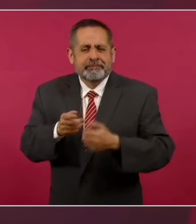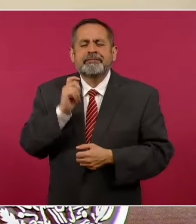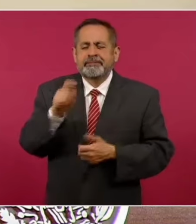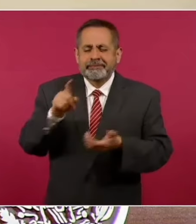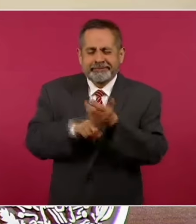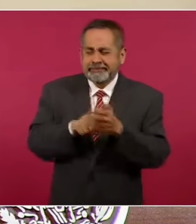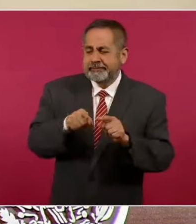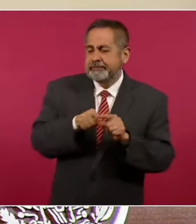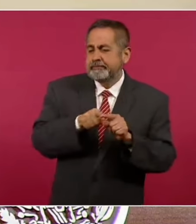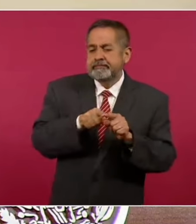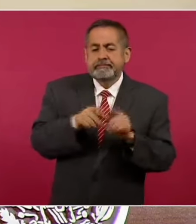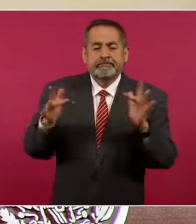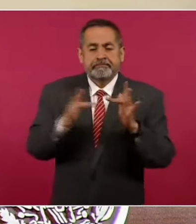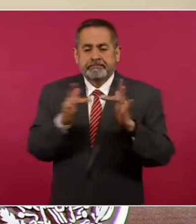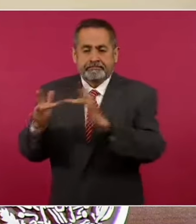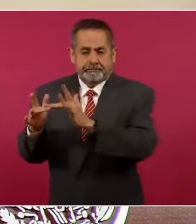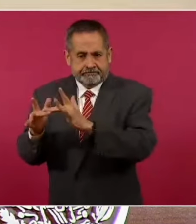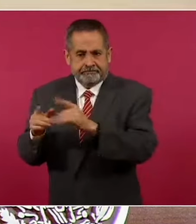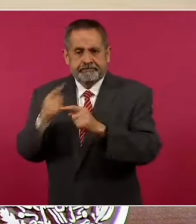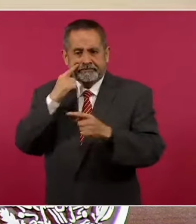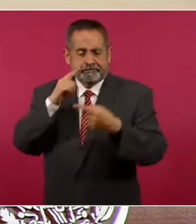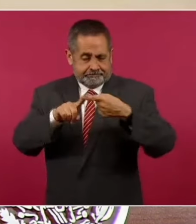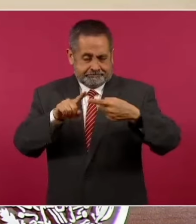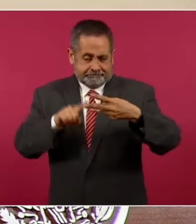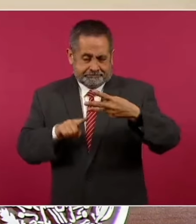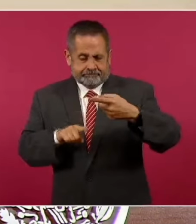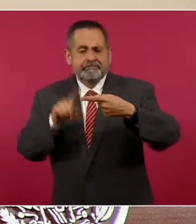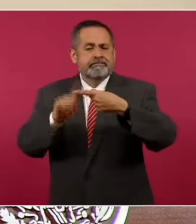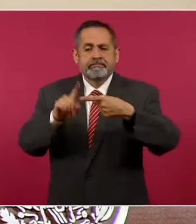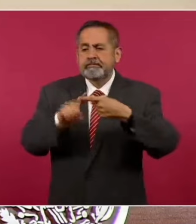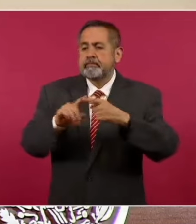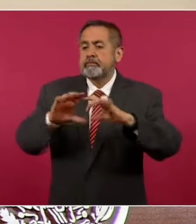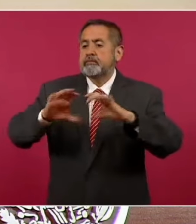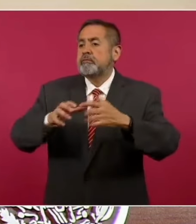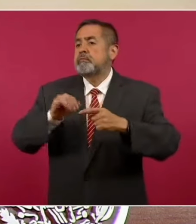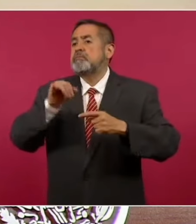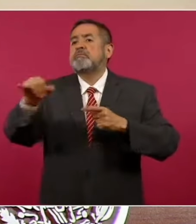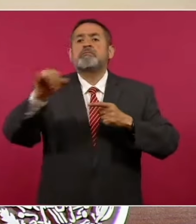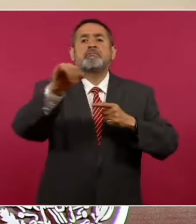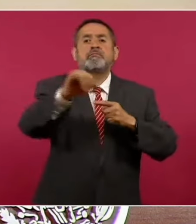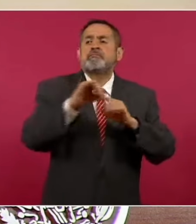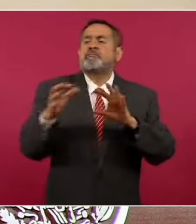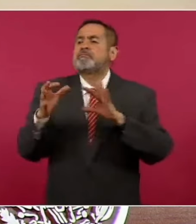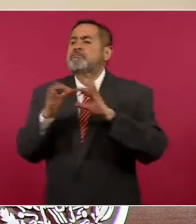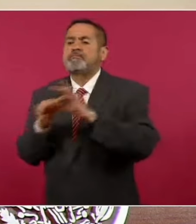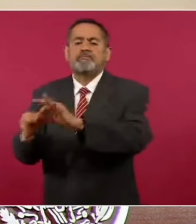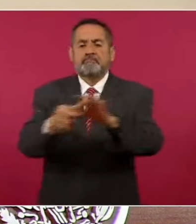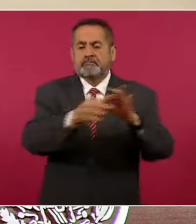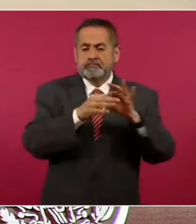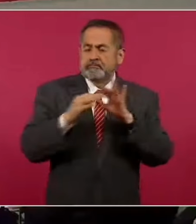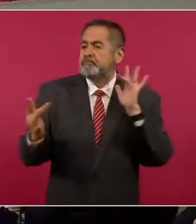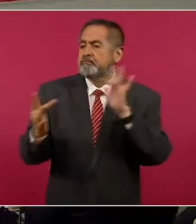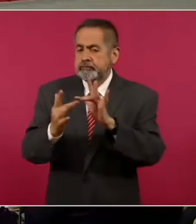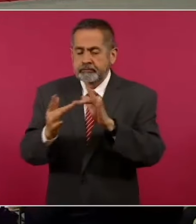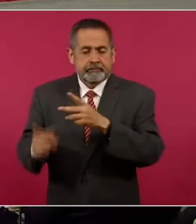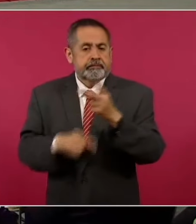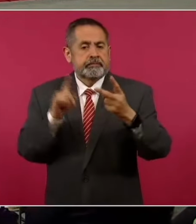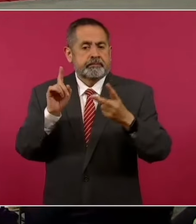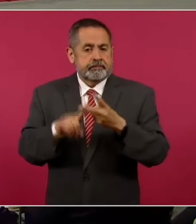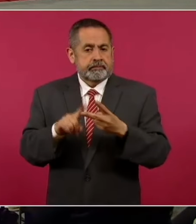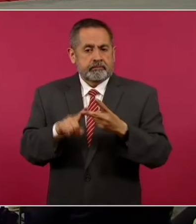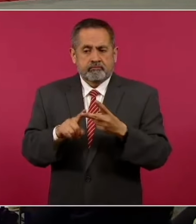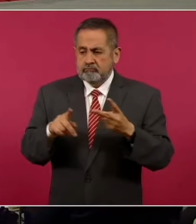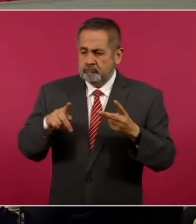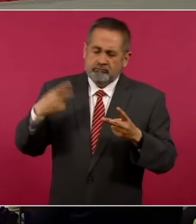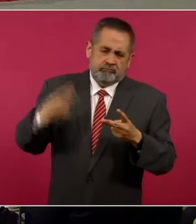la vez, conecta a las comunidades marginadas. Por el otro lado, nos conecta con la gloria y el esplendor de